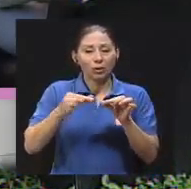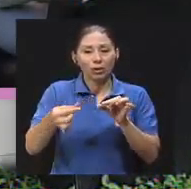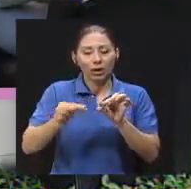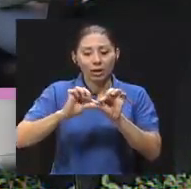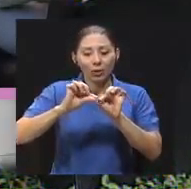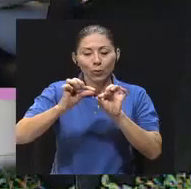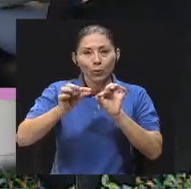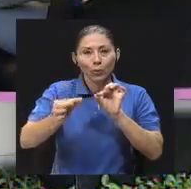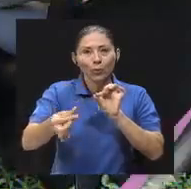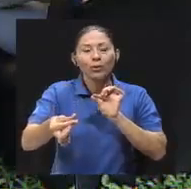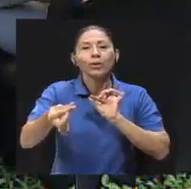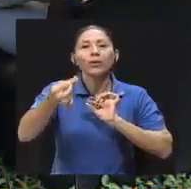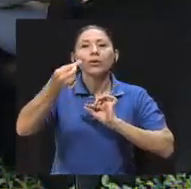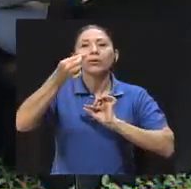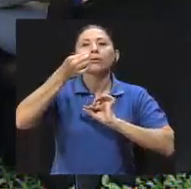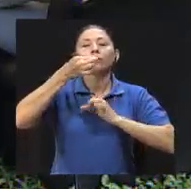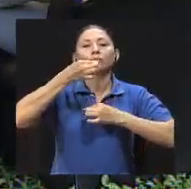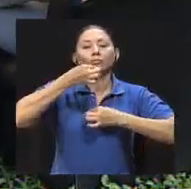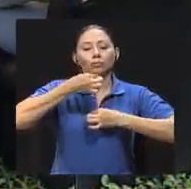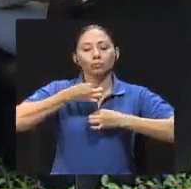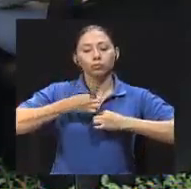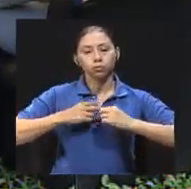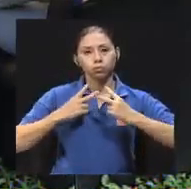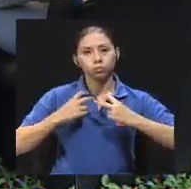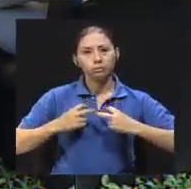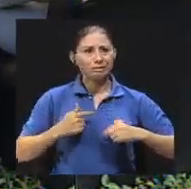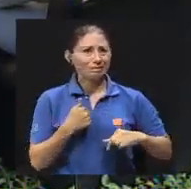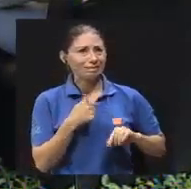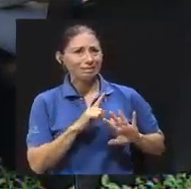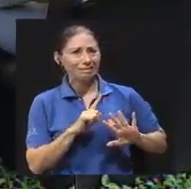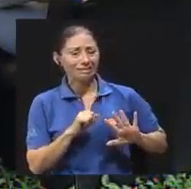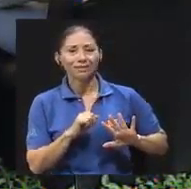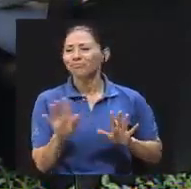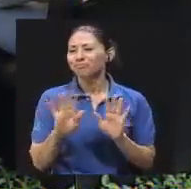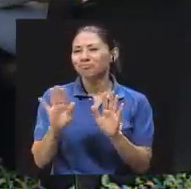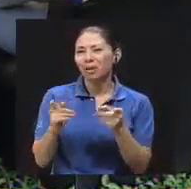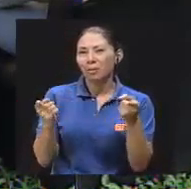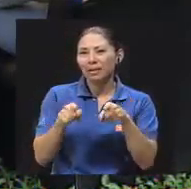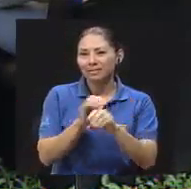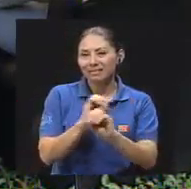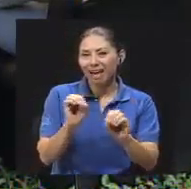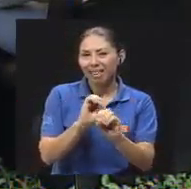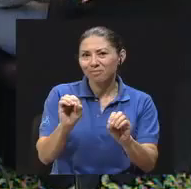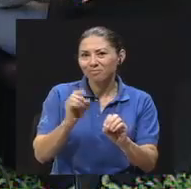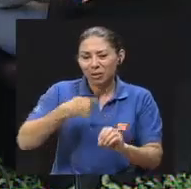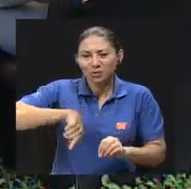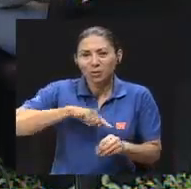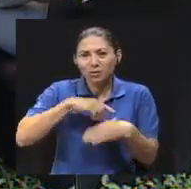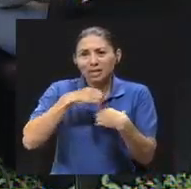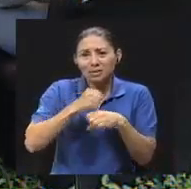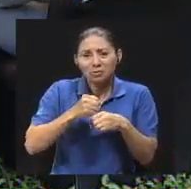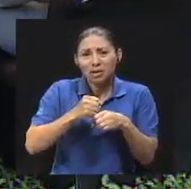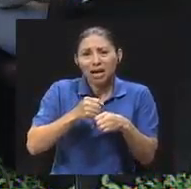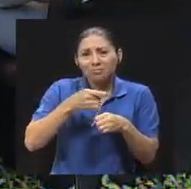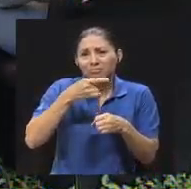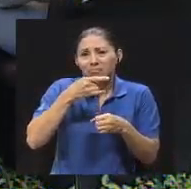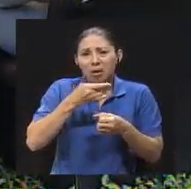enorme. Pero todos, en realidad no pasa nada, se lo hacemos desde niños prácticamente recién